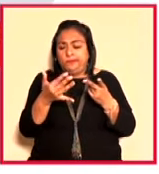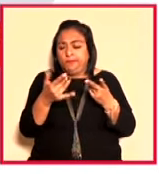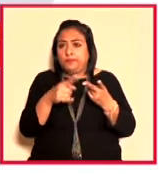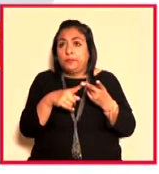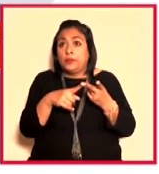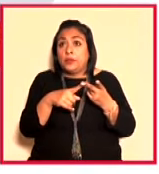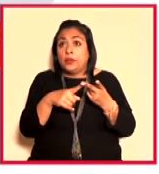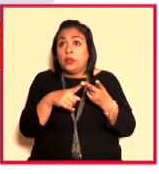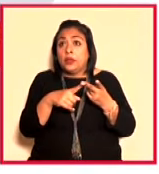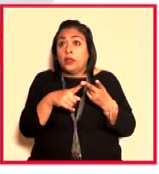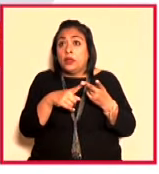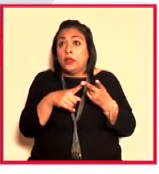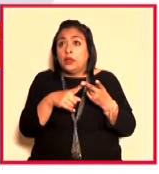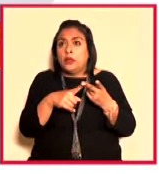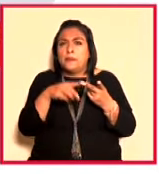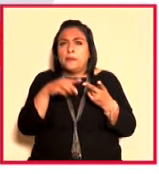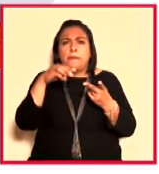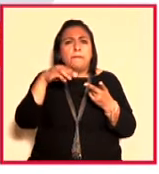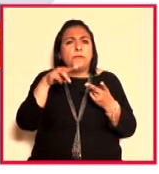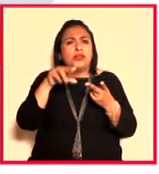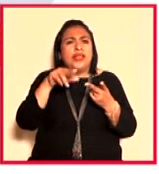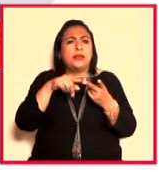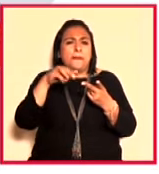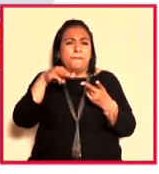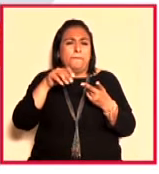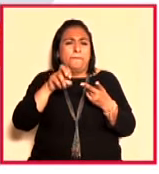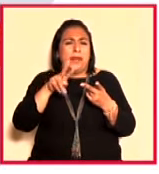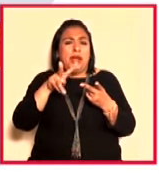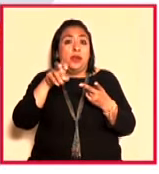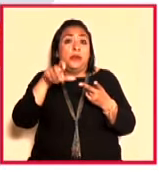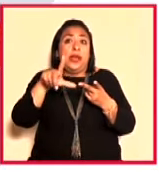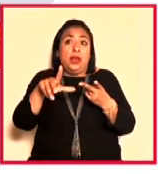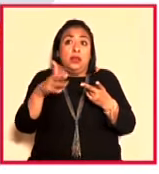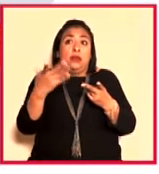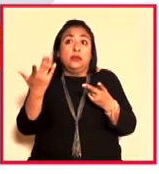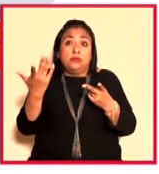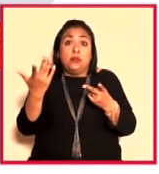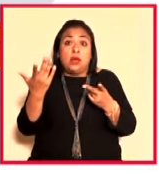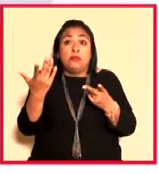de Moon Knight de Marvel. Entonces, que bueno, estaba o está